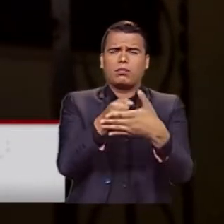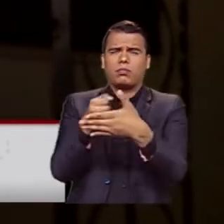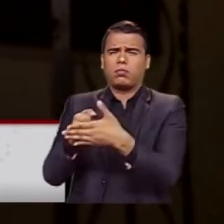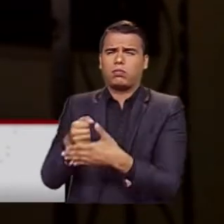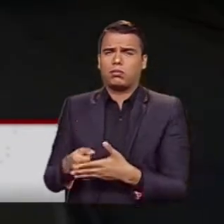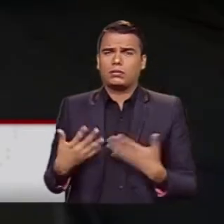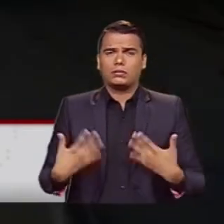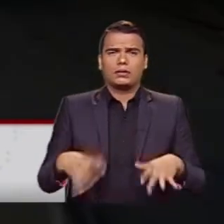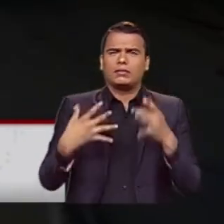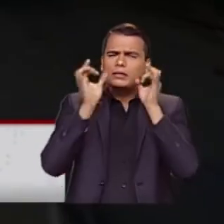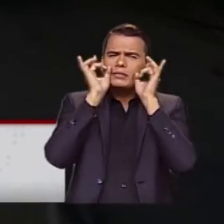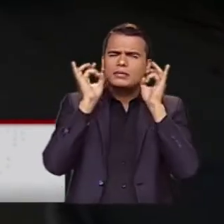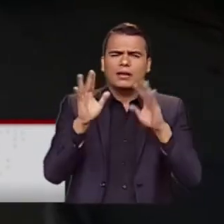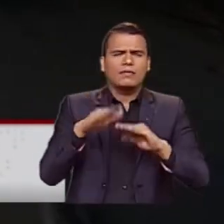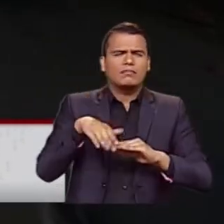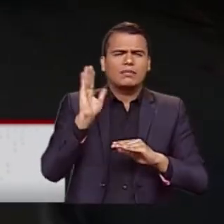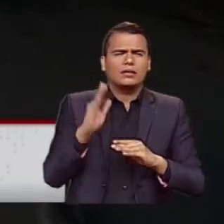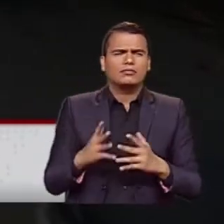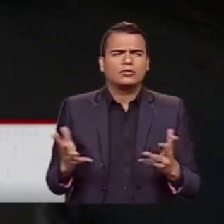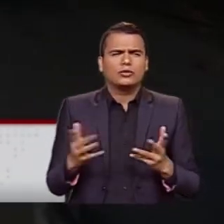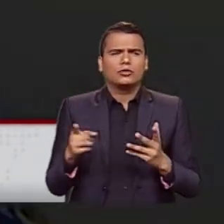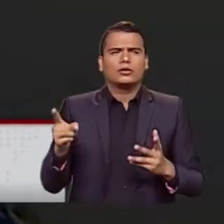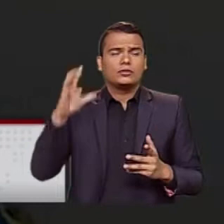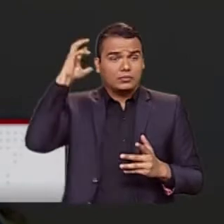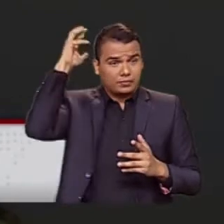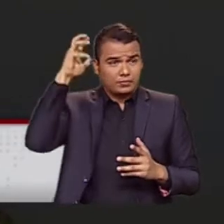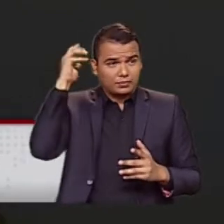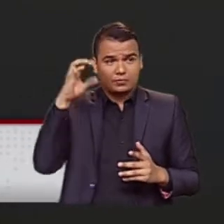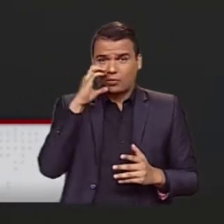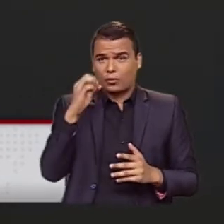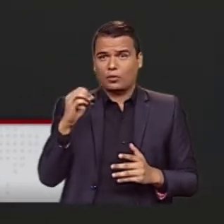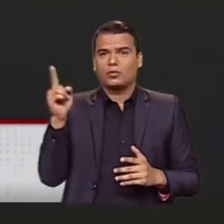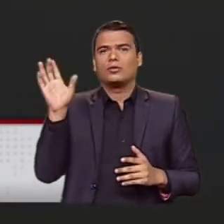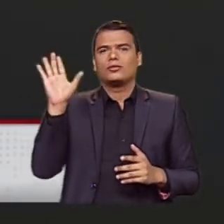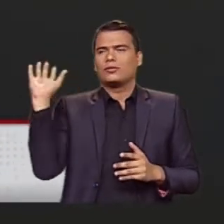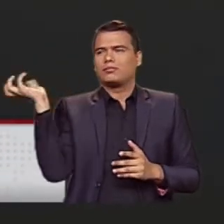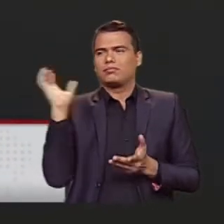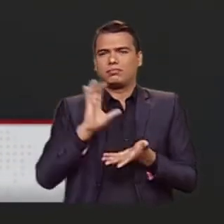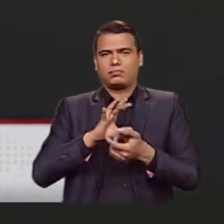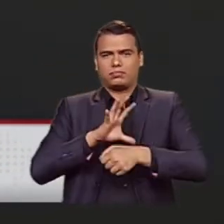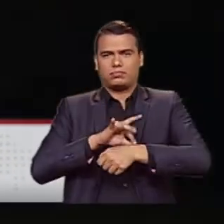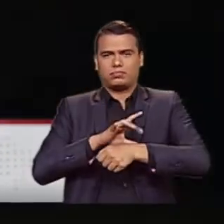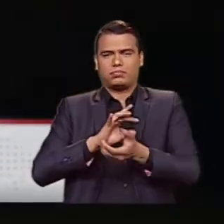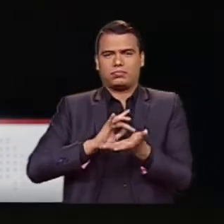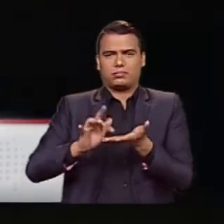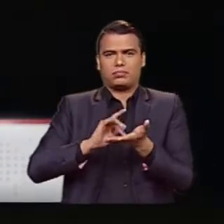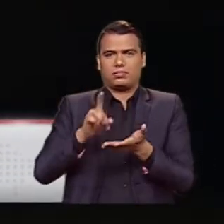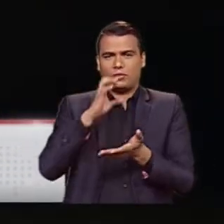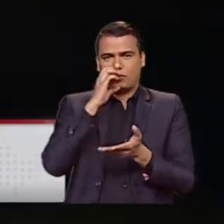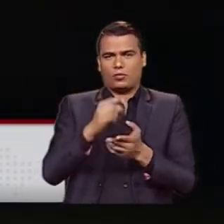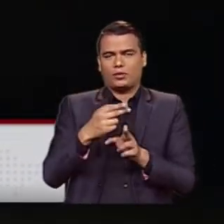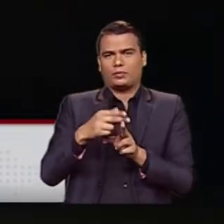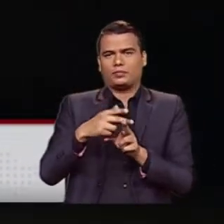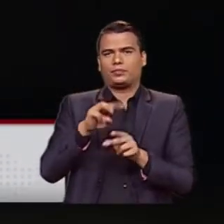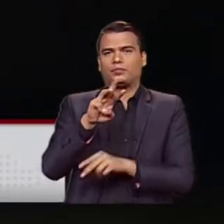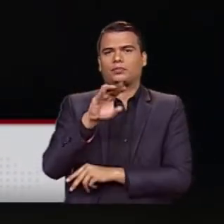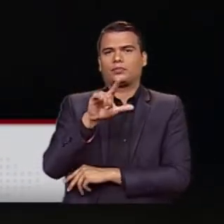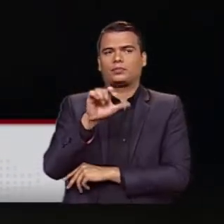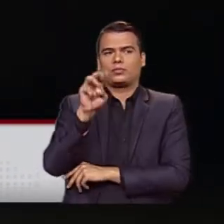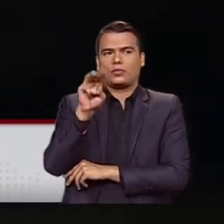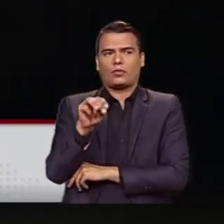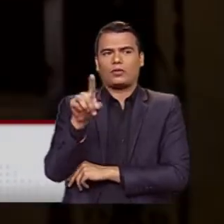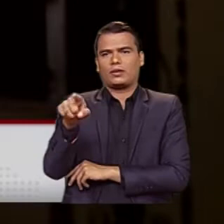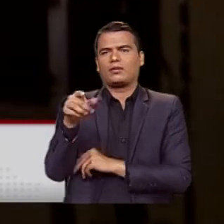más grave de ellos donde falleció el paramédico william fernando salinas de 24 años de edad en el sector de pance pues